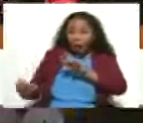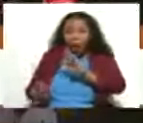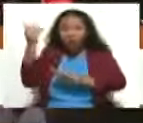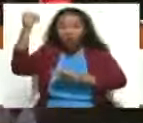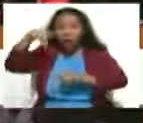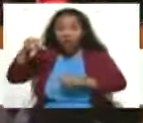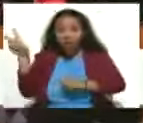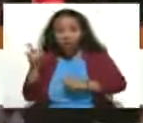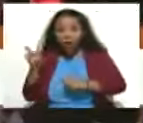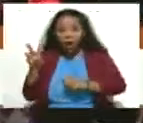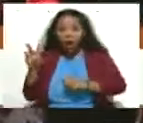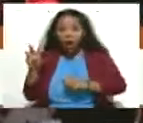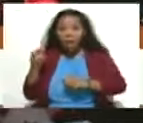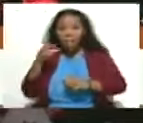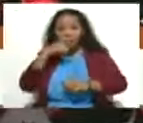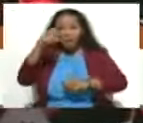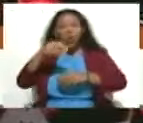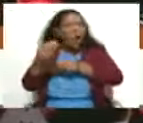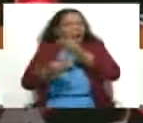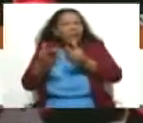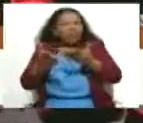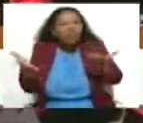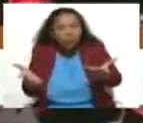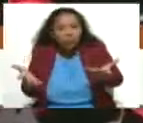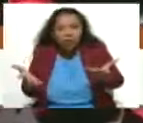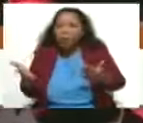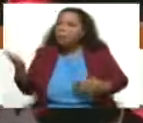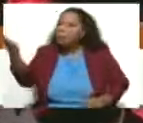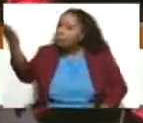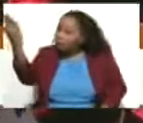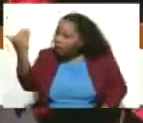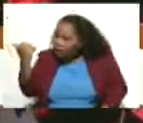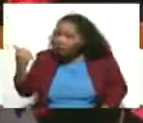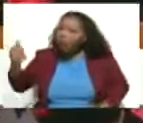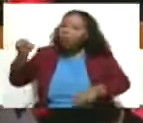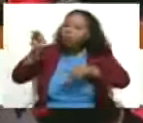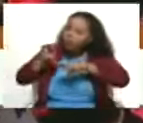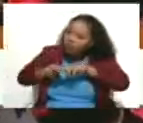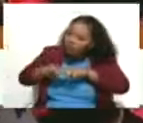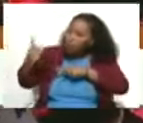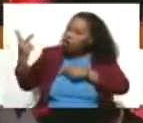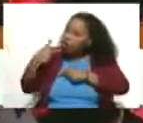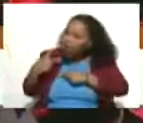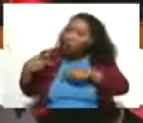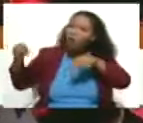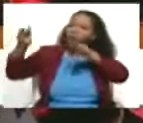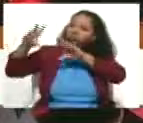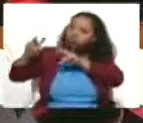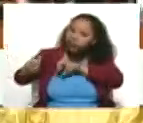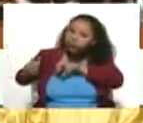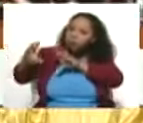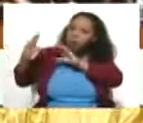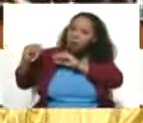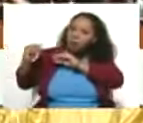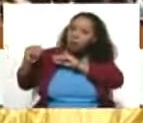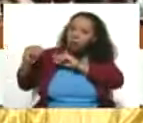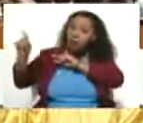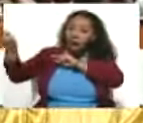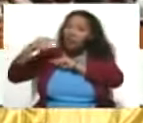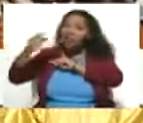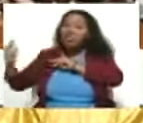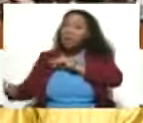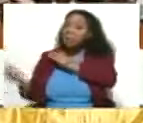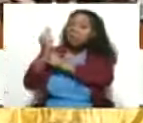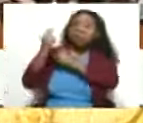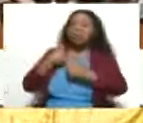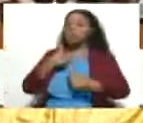que hizo Nicolás Maduro? Vamos a sentarnos a hablar. Y él le dijo, no, yo no hablo nada. Lo mío lo arregla